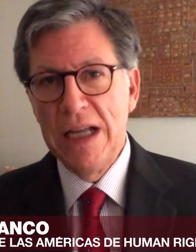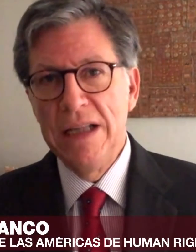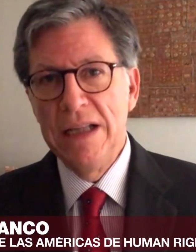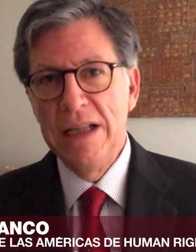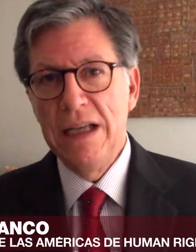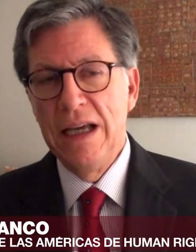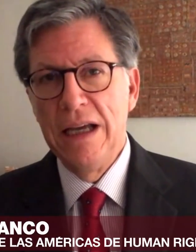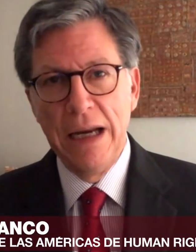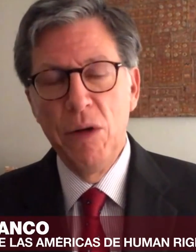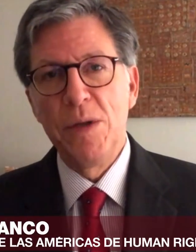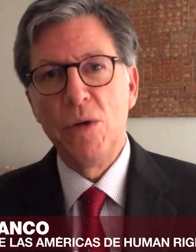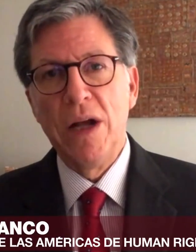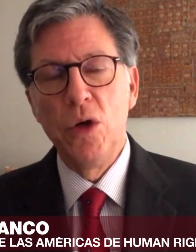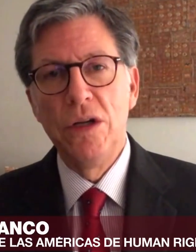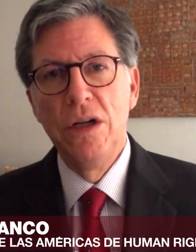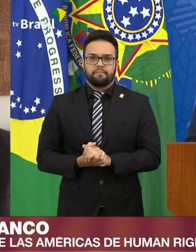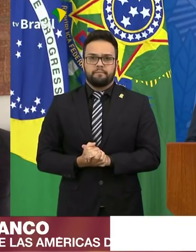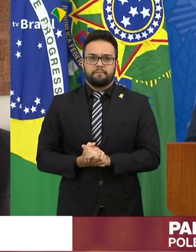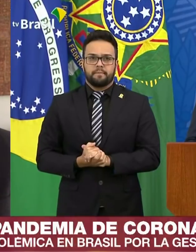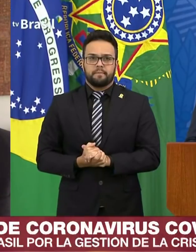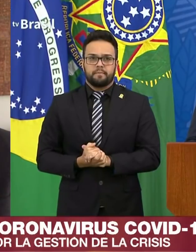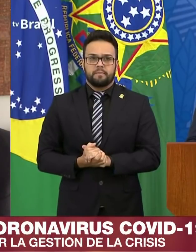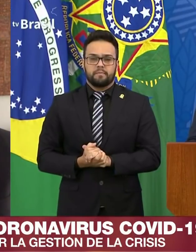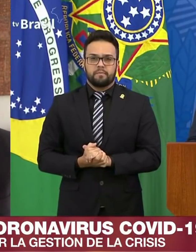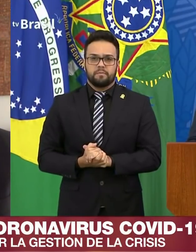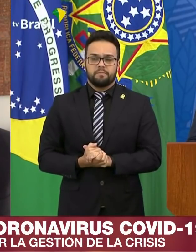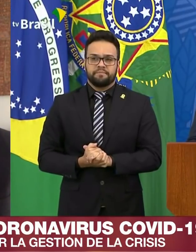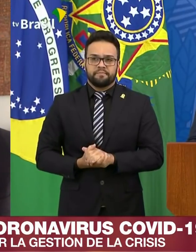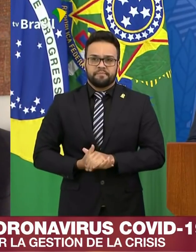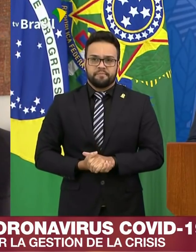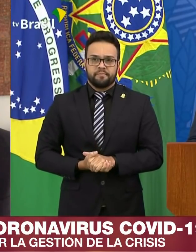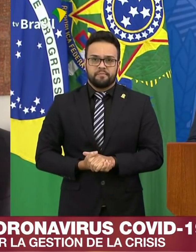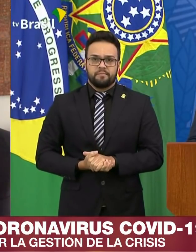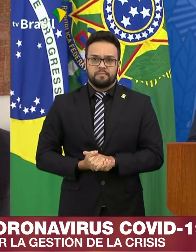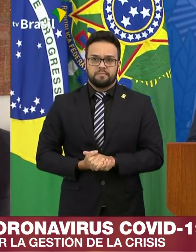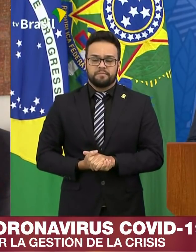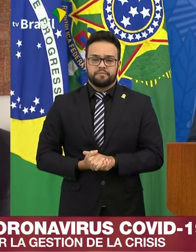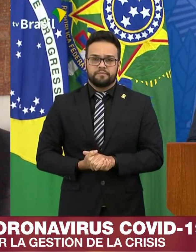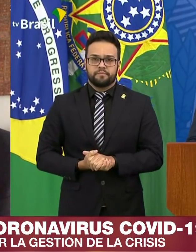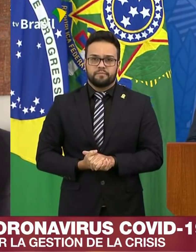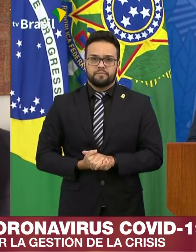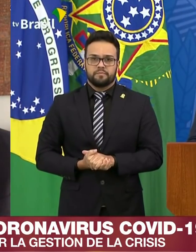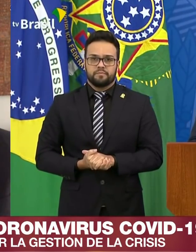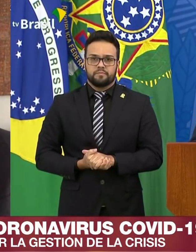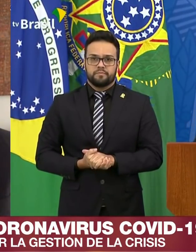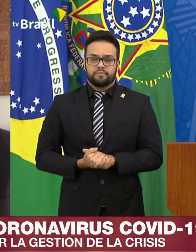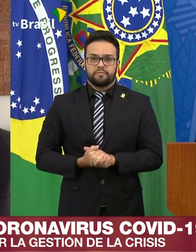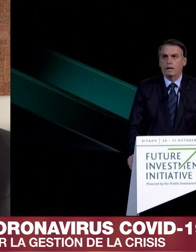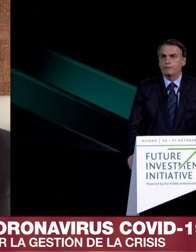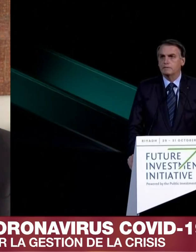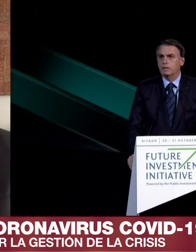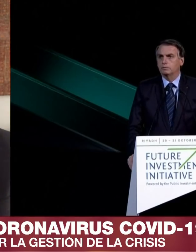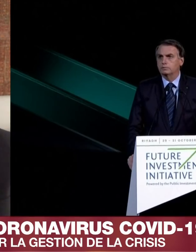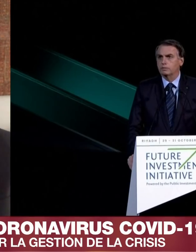decíamos antes que Andrés Manuel López Obrador en México minimizó el problema, trató